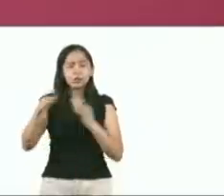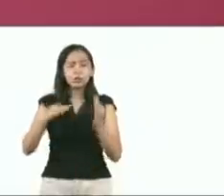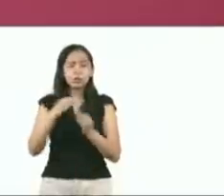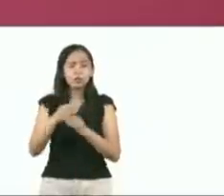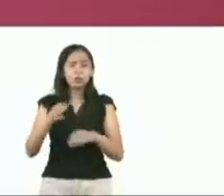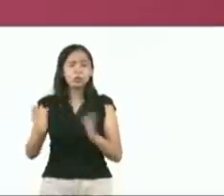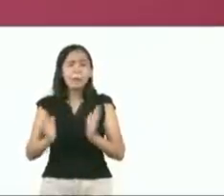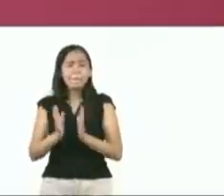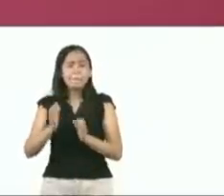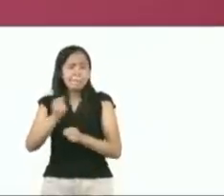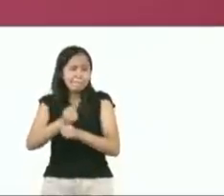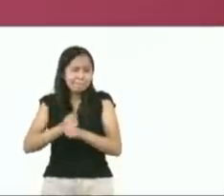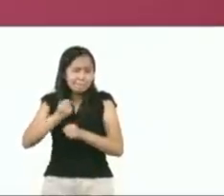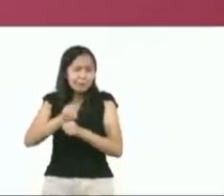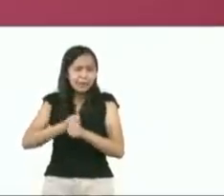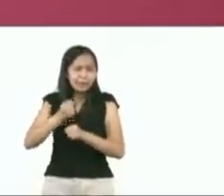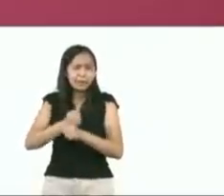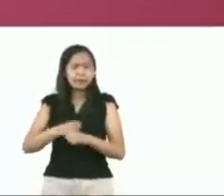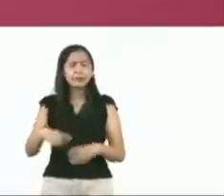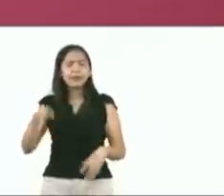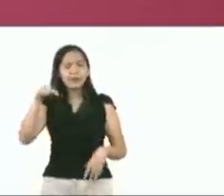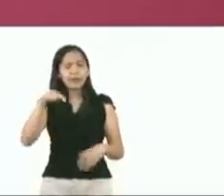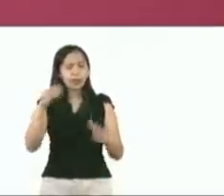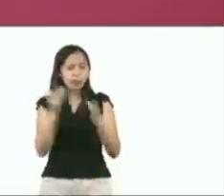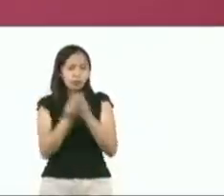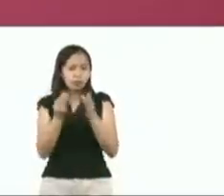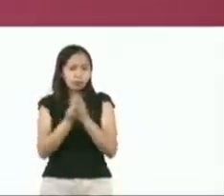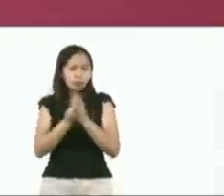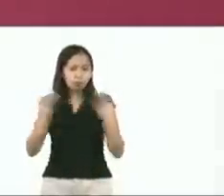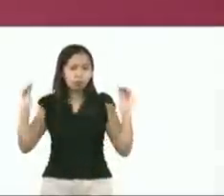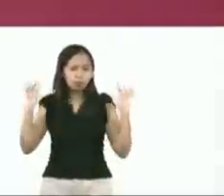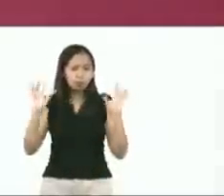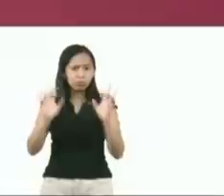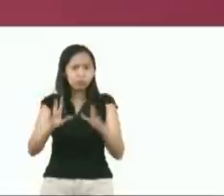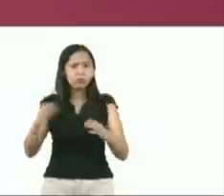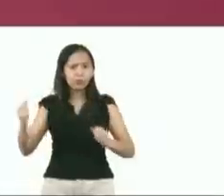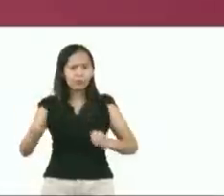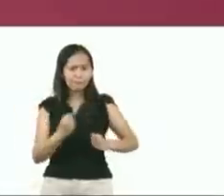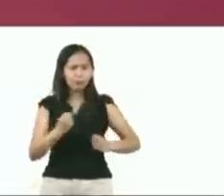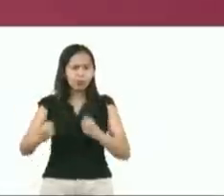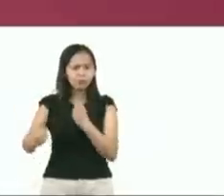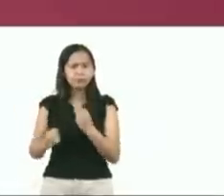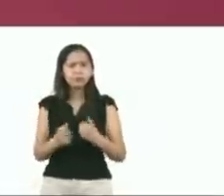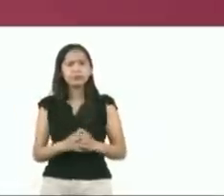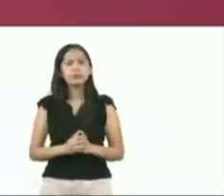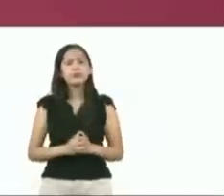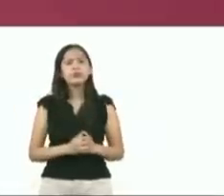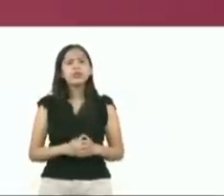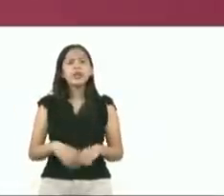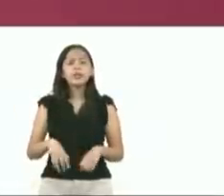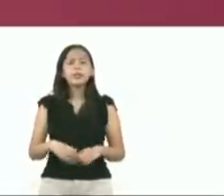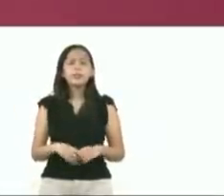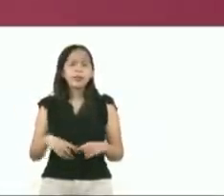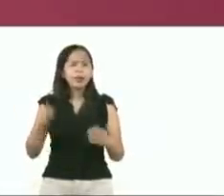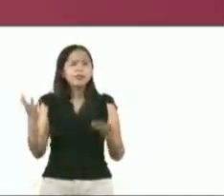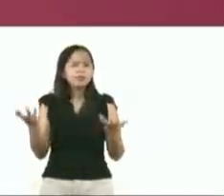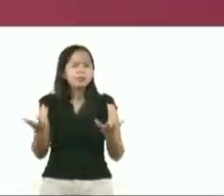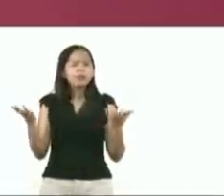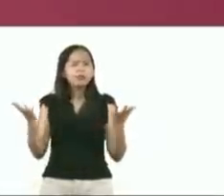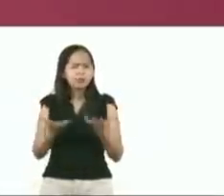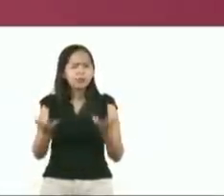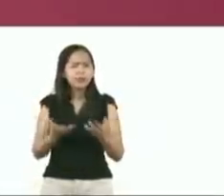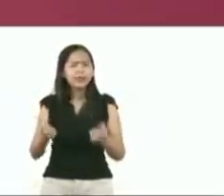de la mejor manera a la clase masiva de box, lo cual consistirá en realizar 30 combinaciones